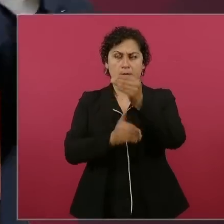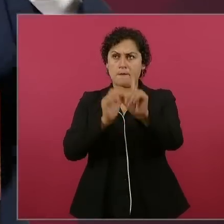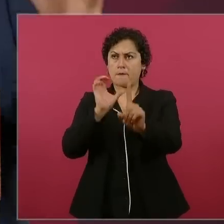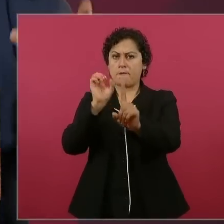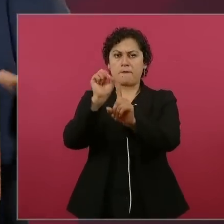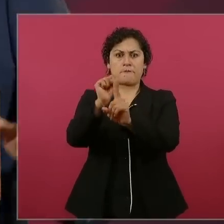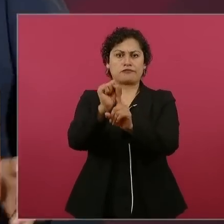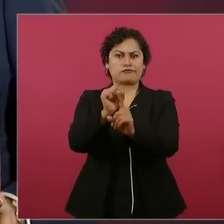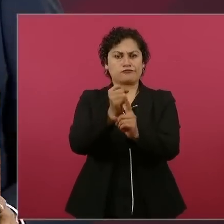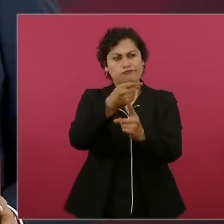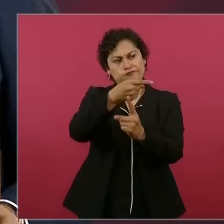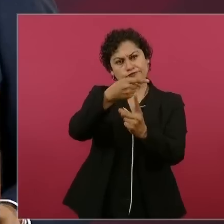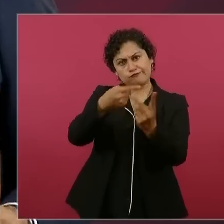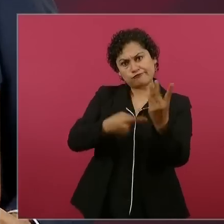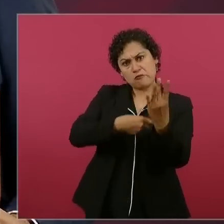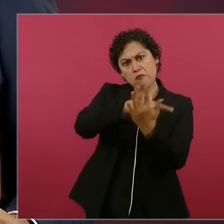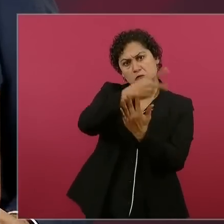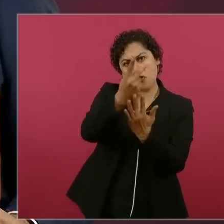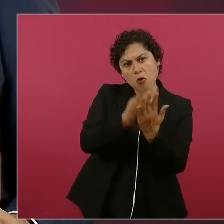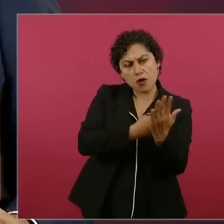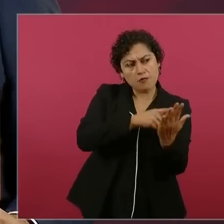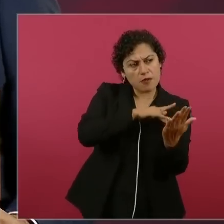todos los programas de bienestar.